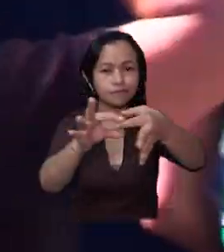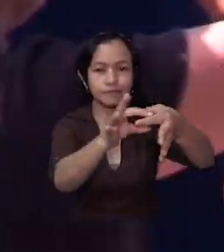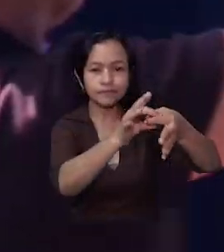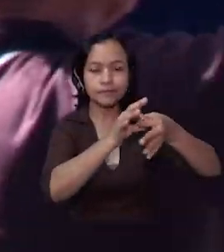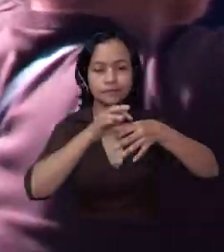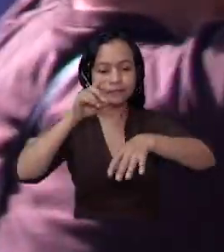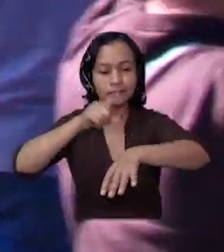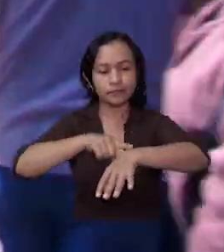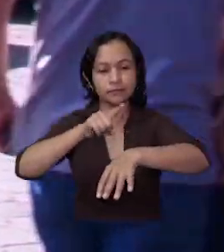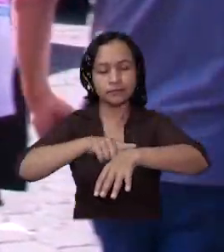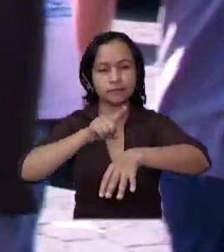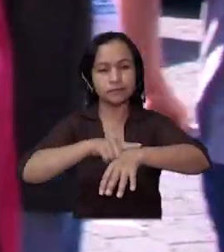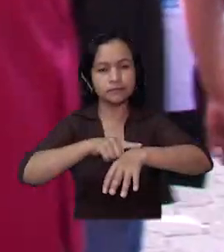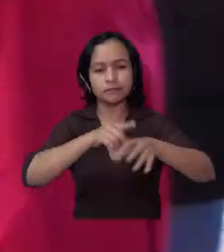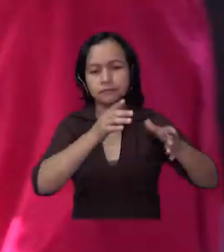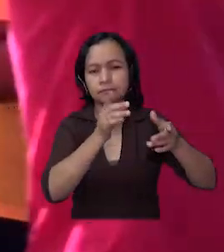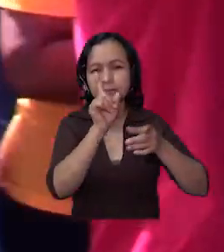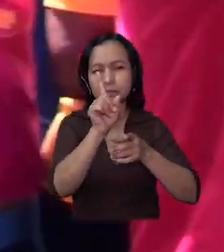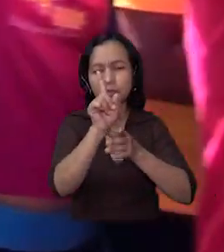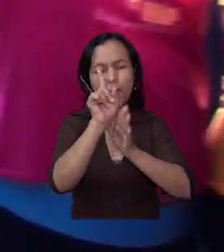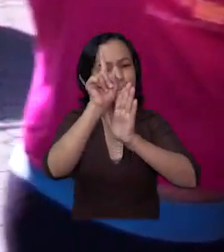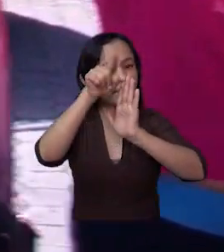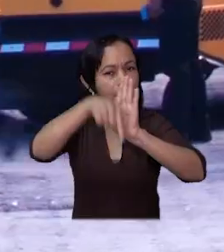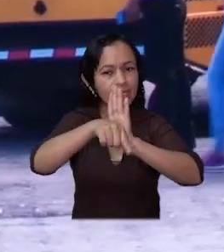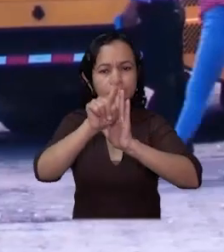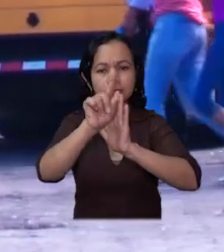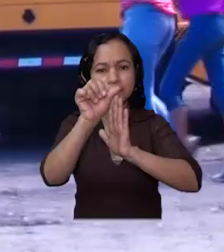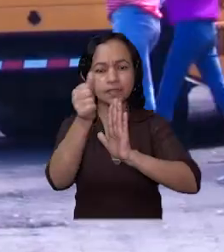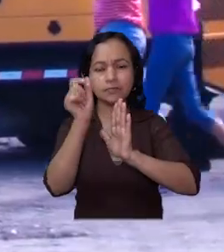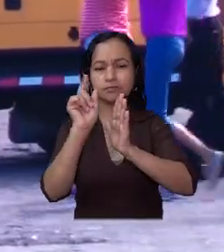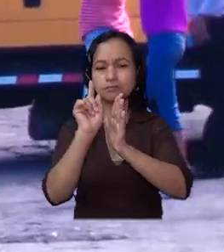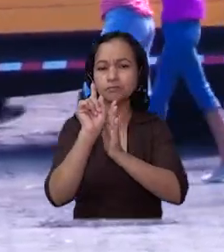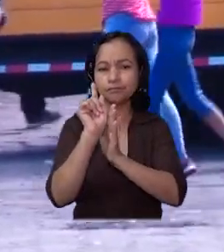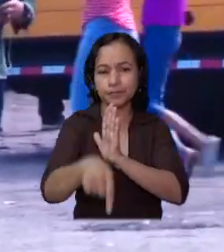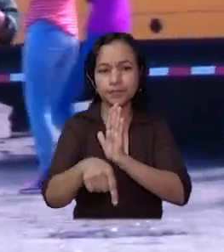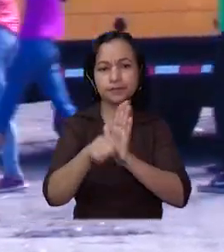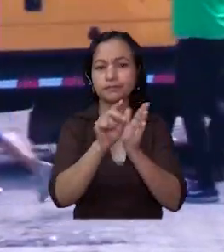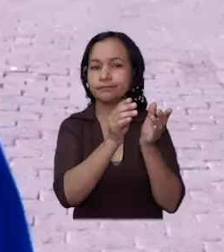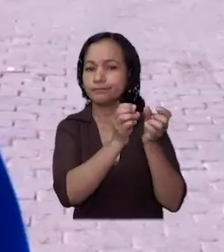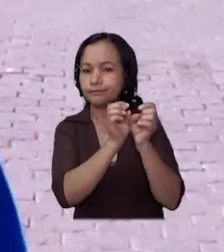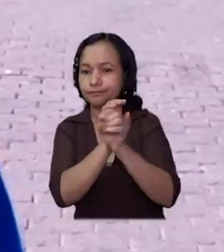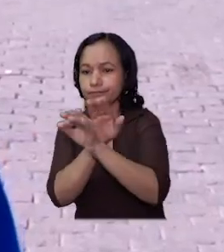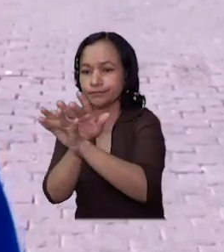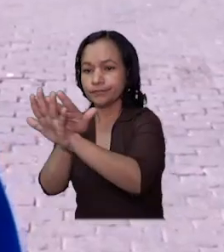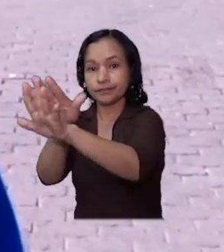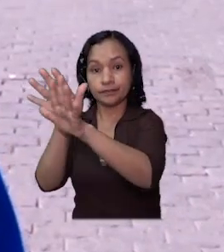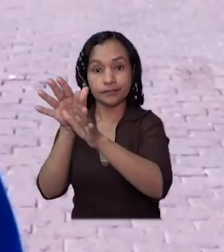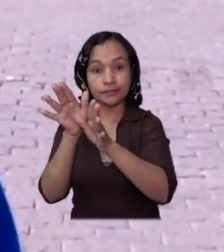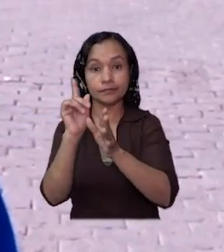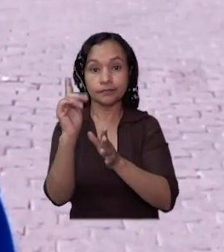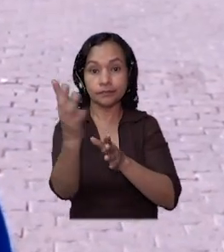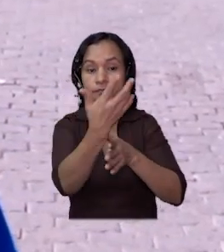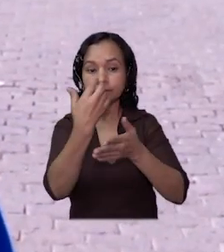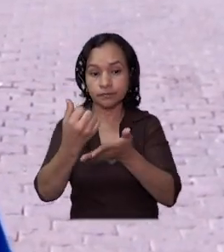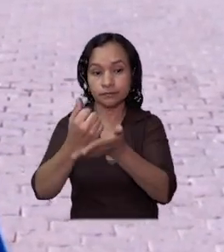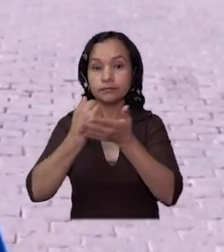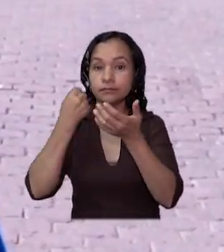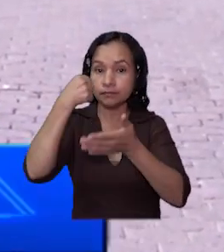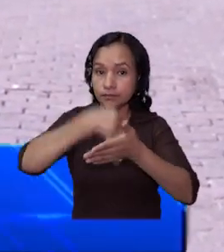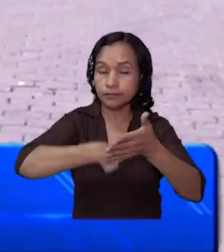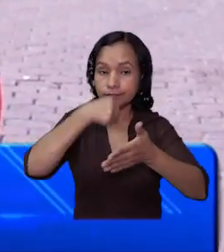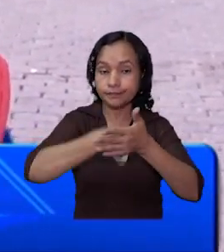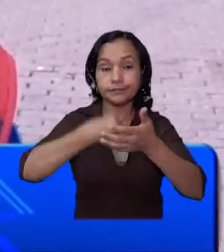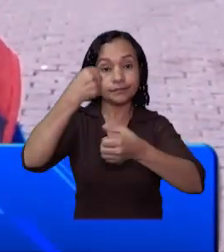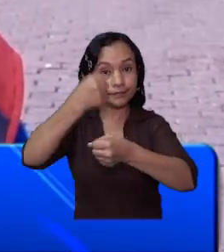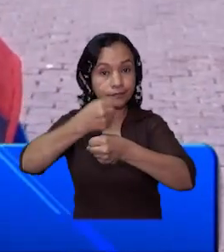simultánea con un tiempo promedio de evacuación de 1 minuto con 16 segundos. Todo esto viene a reforzar